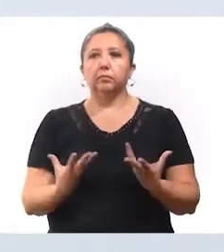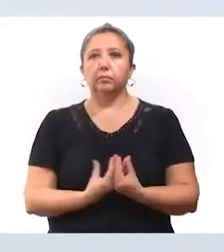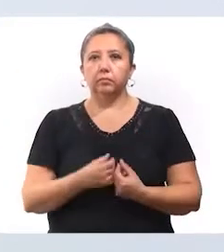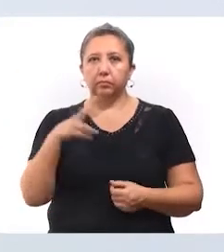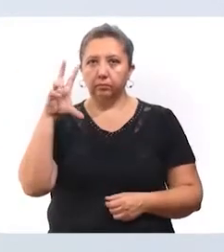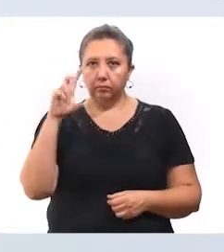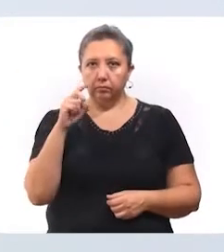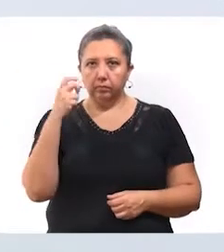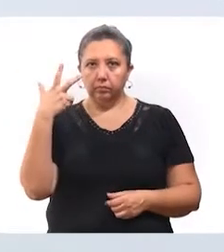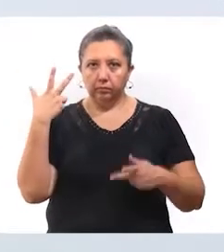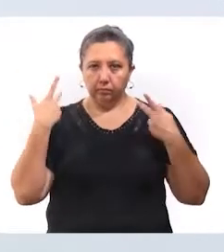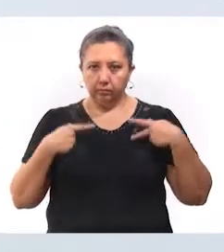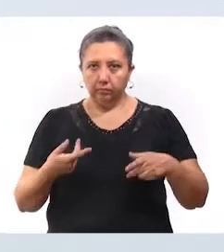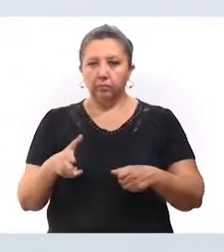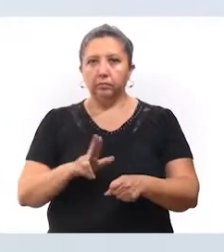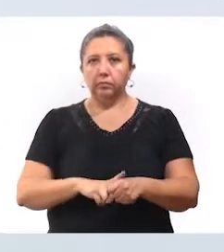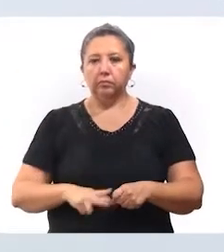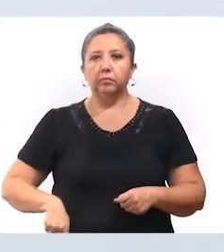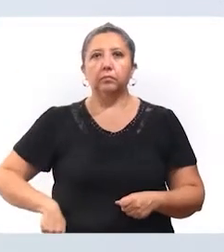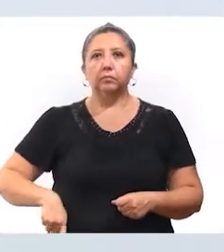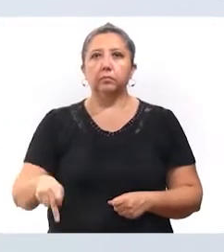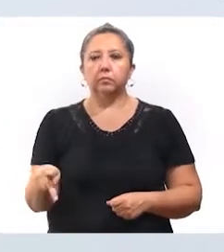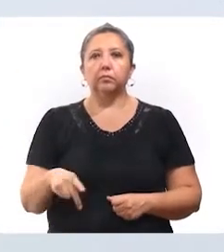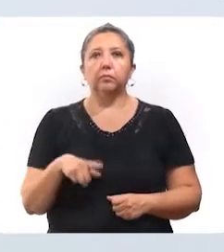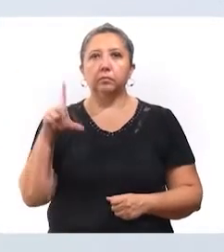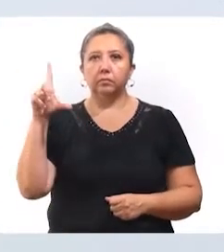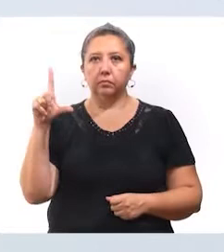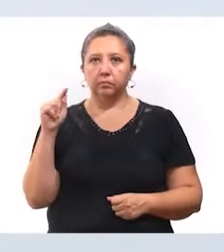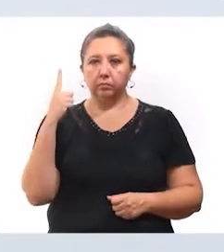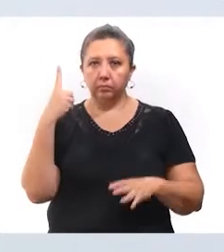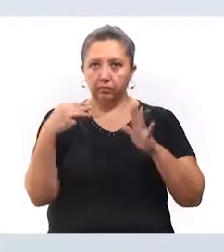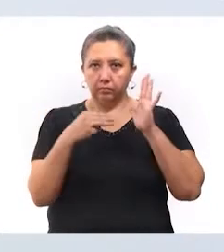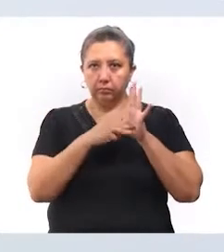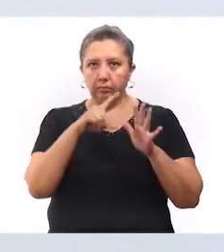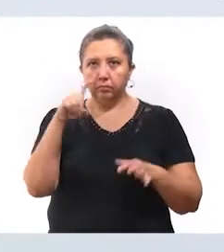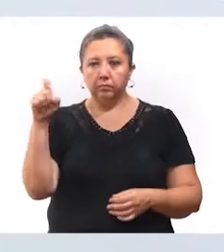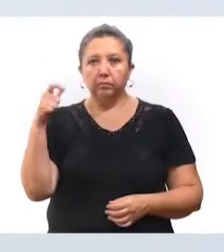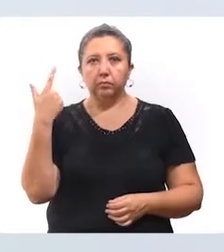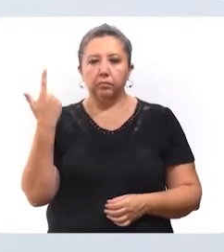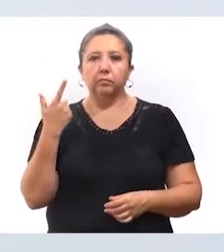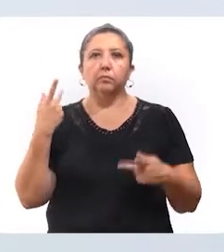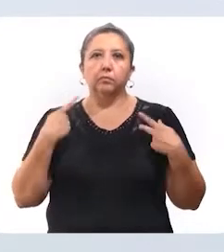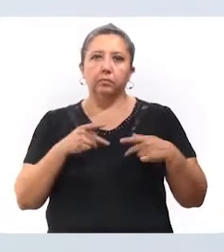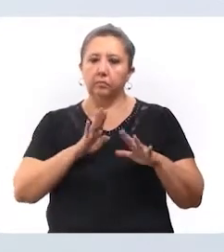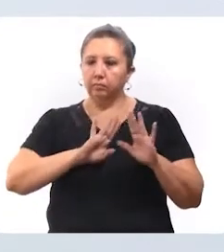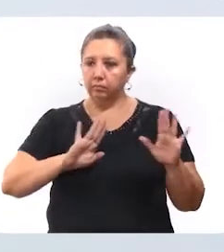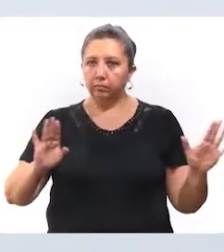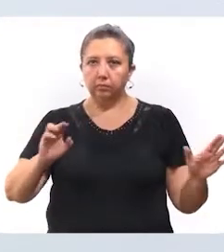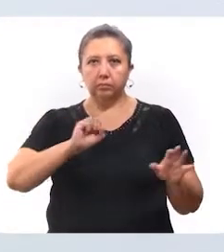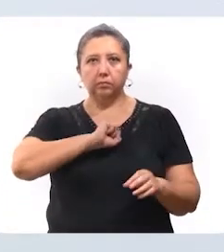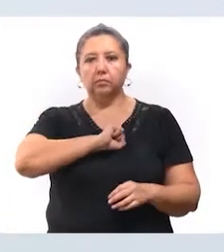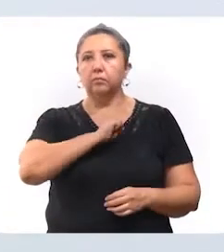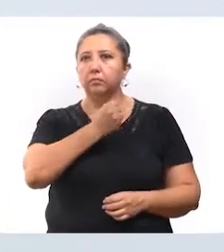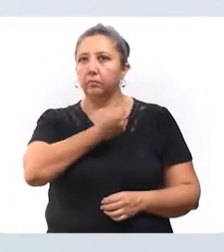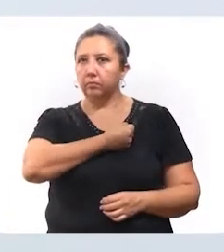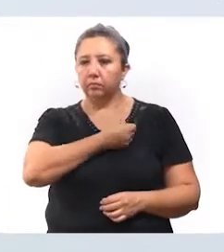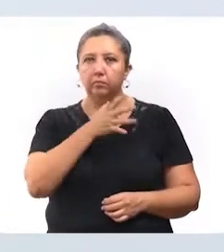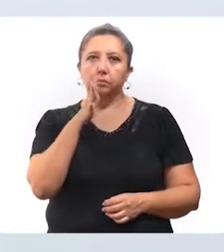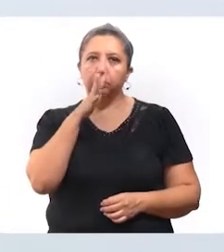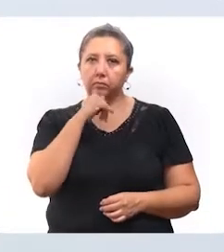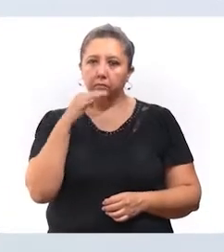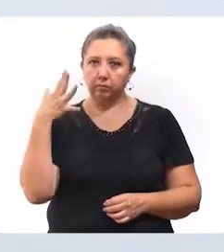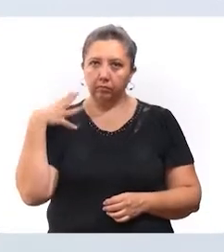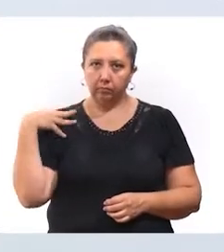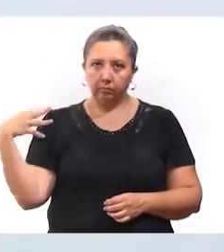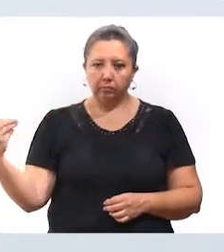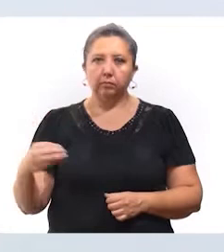tenemos 38 pacientes en hospitales públicos. 71.112 pacientes ya se recuperaron, no presentan